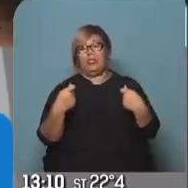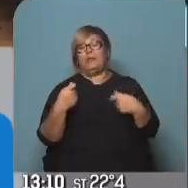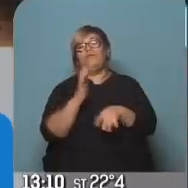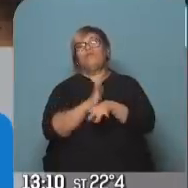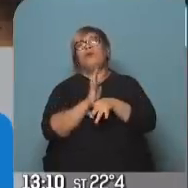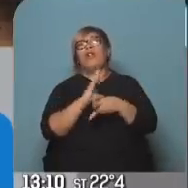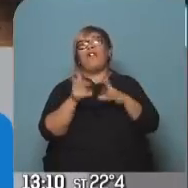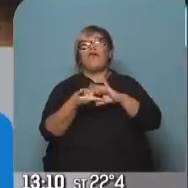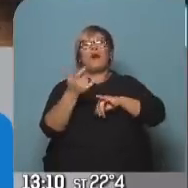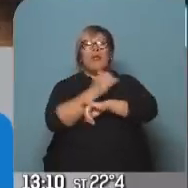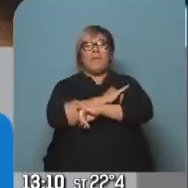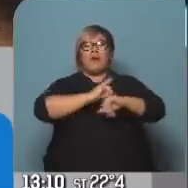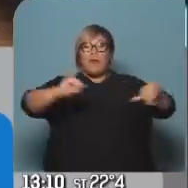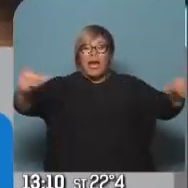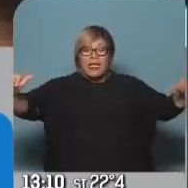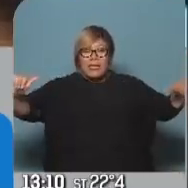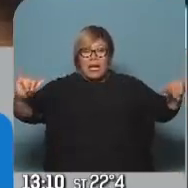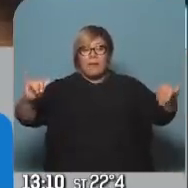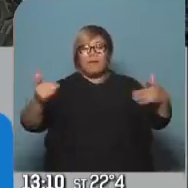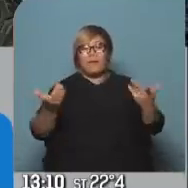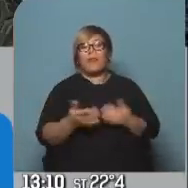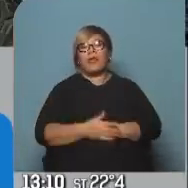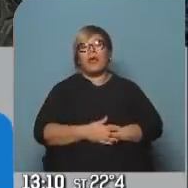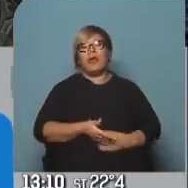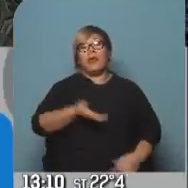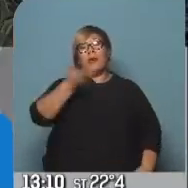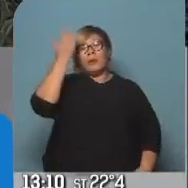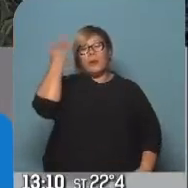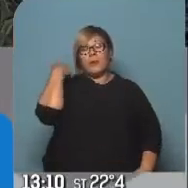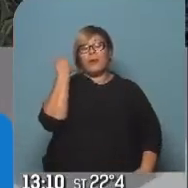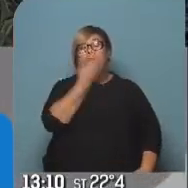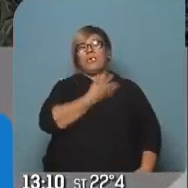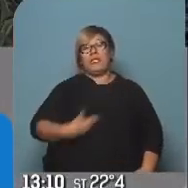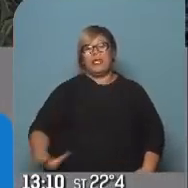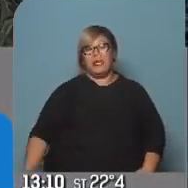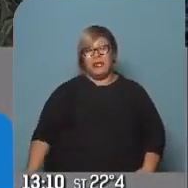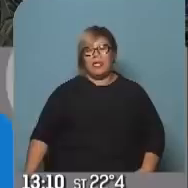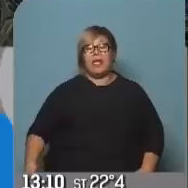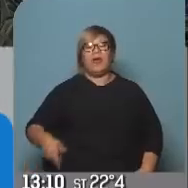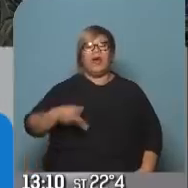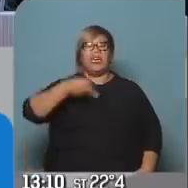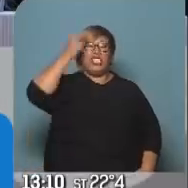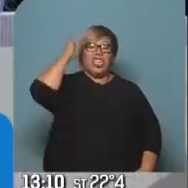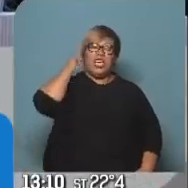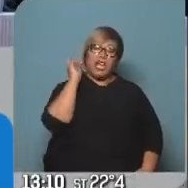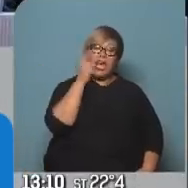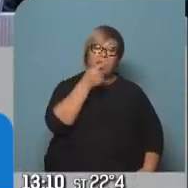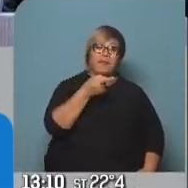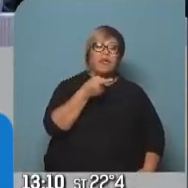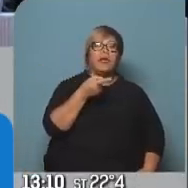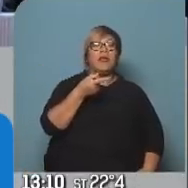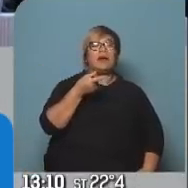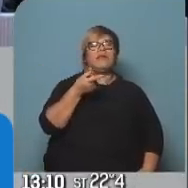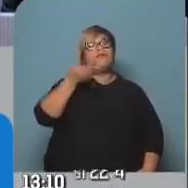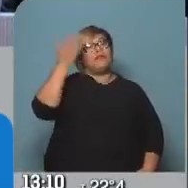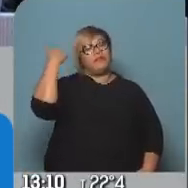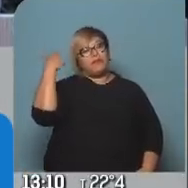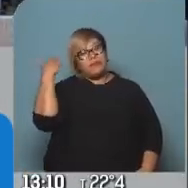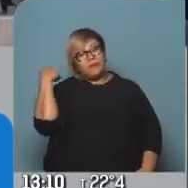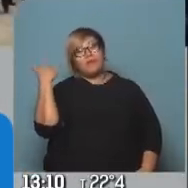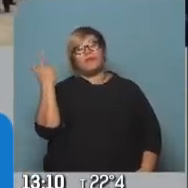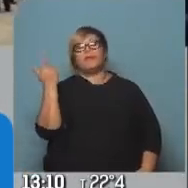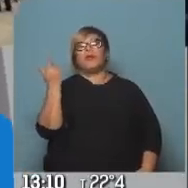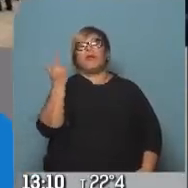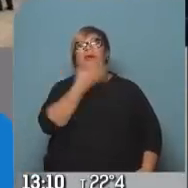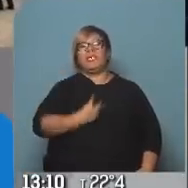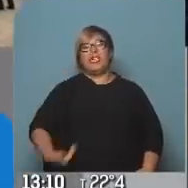de ProSur, que fue una idea de Sebastián Piñera que en algún sentido también generó cierta rivalidad con Iván Duque entre el presidente de Chile y